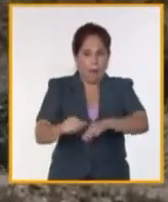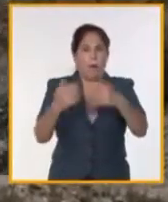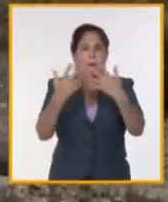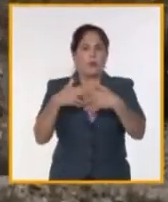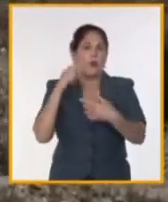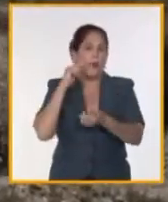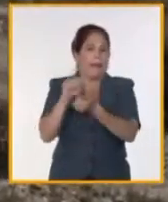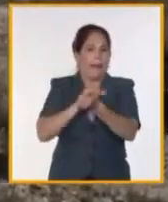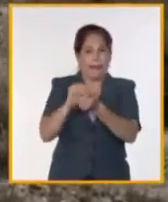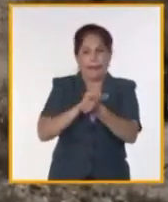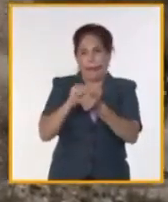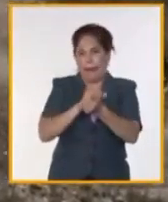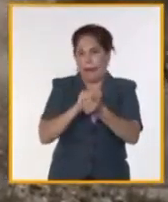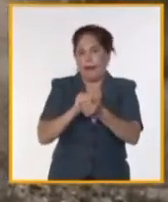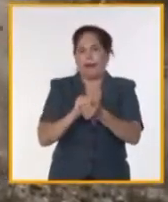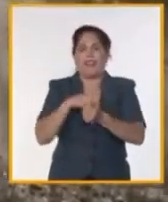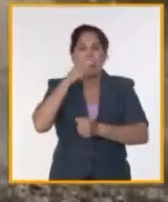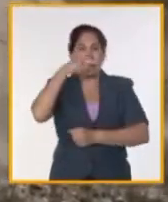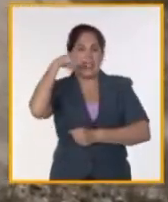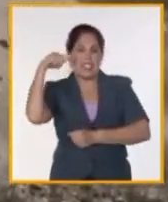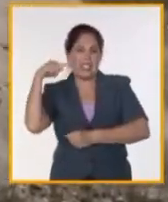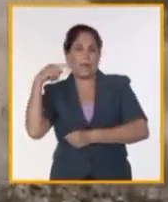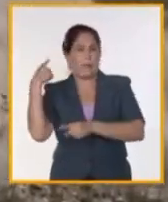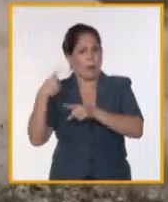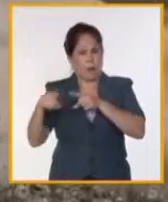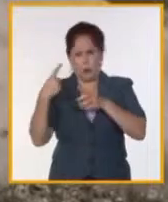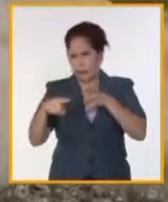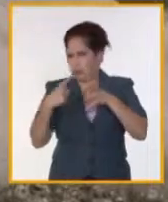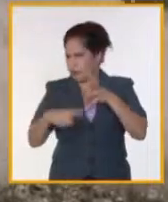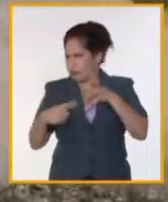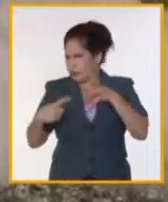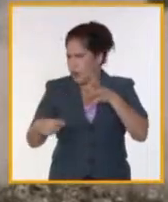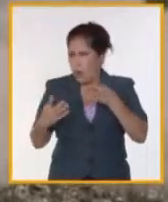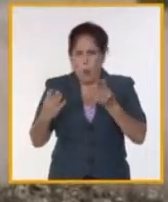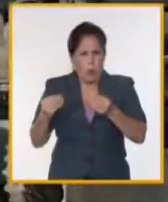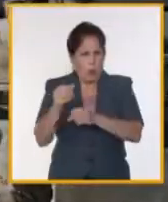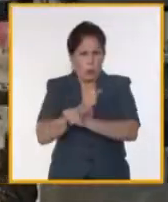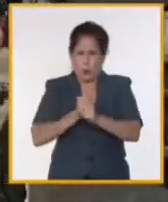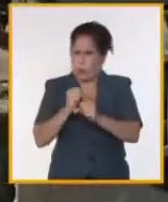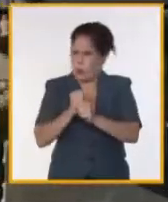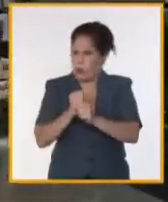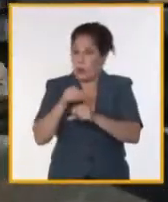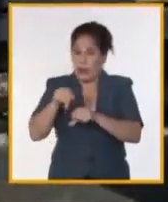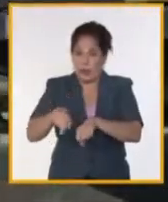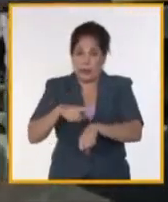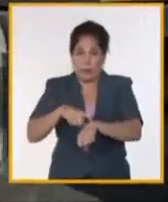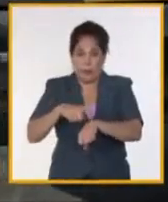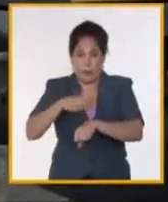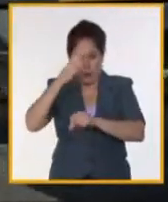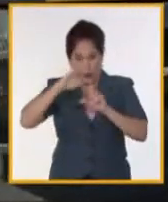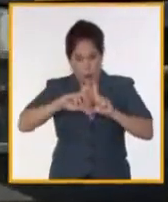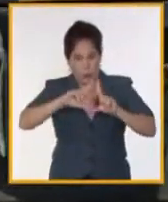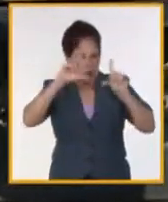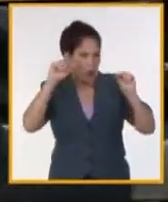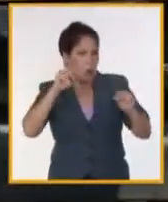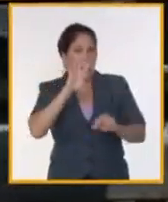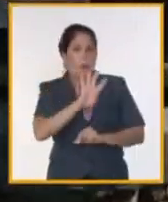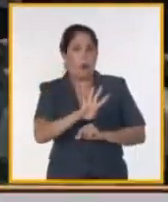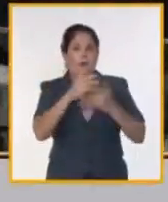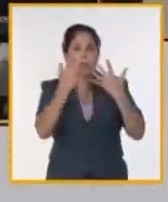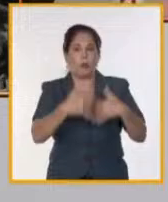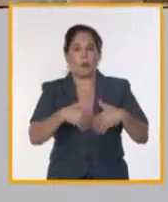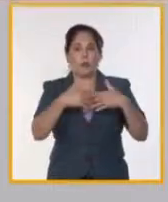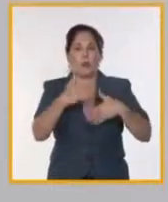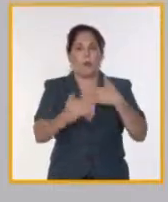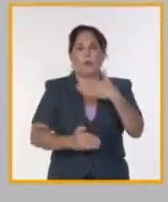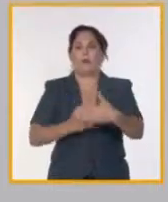detergente, la producción de crema dental. En fin, el carbonato de calcio tiene muchos usos y en este momento en Cuba tenemos 4 plantas